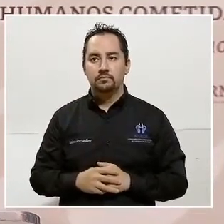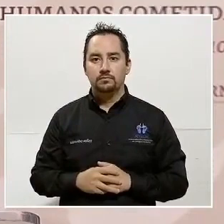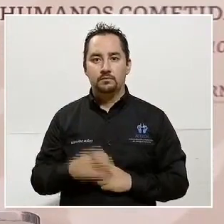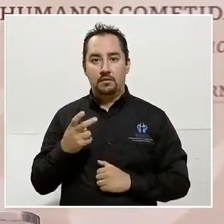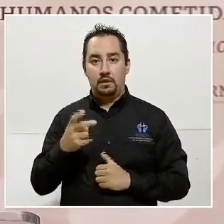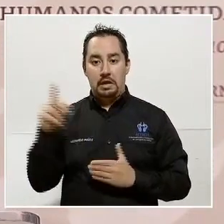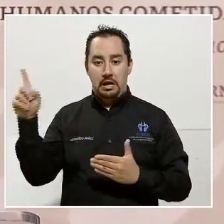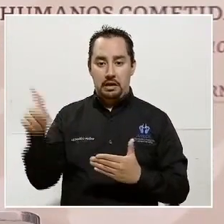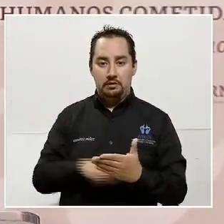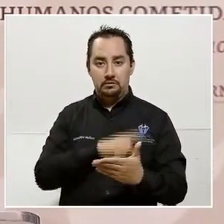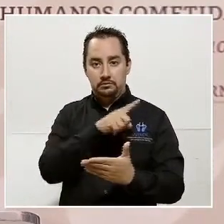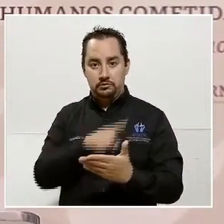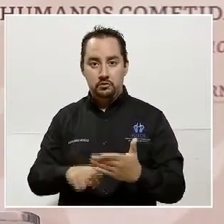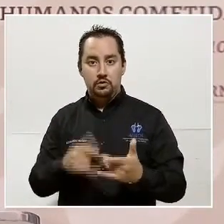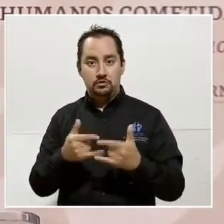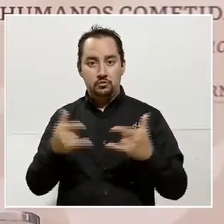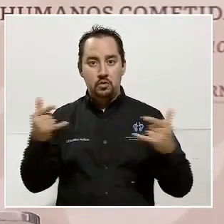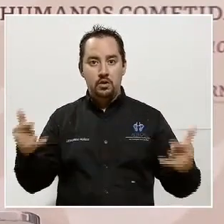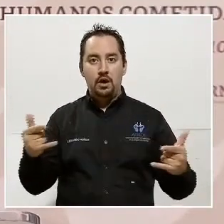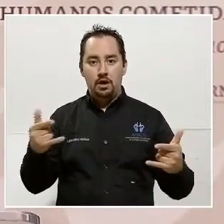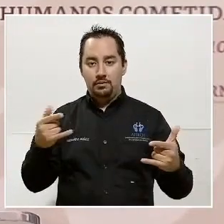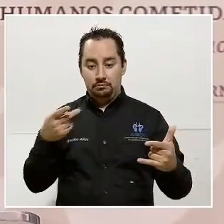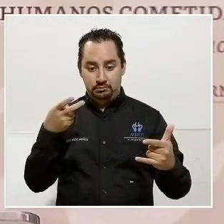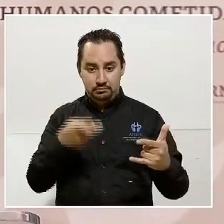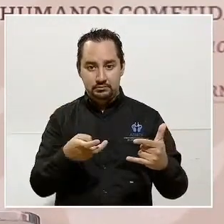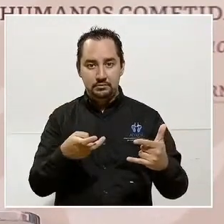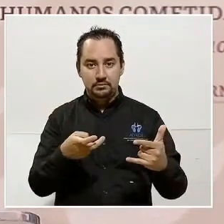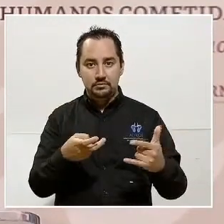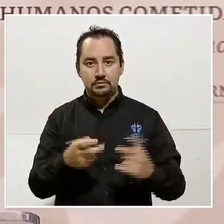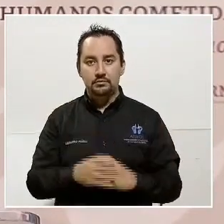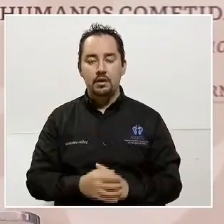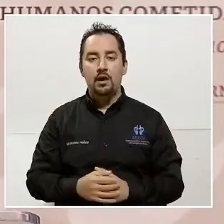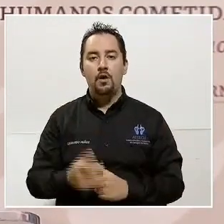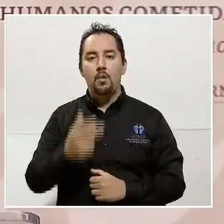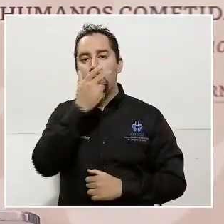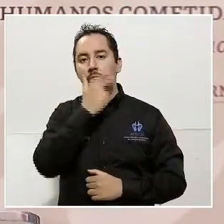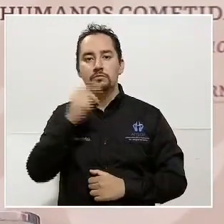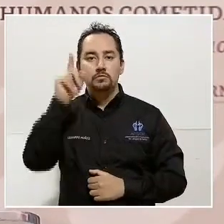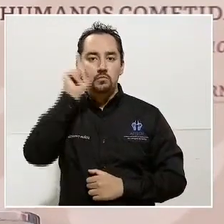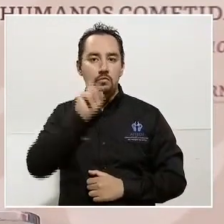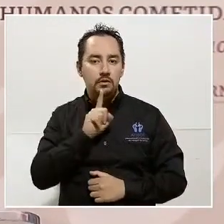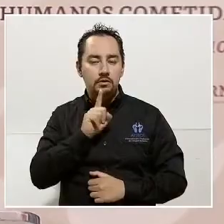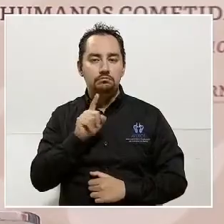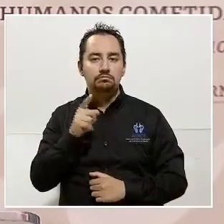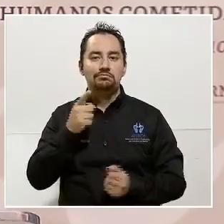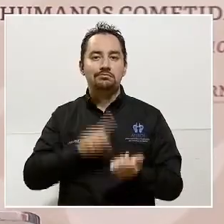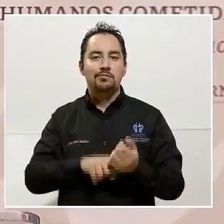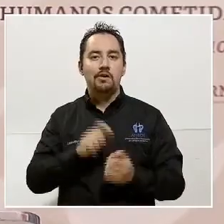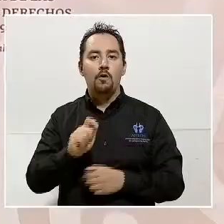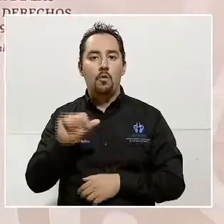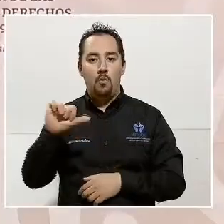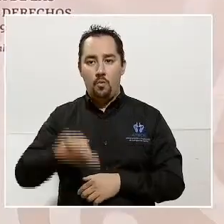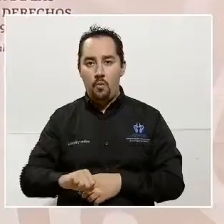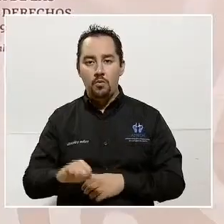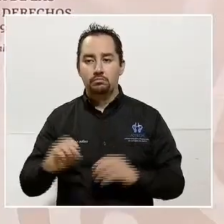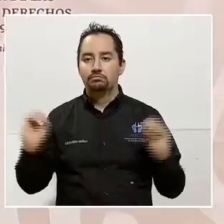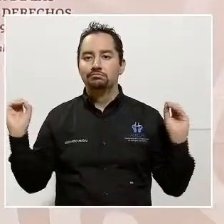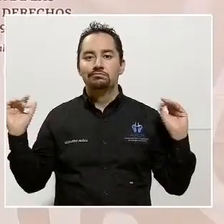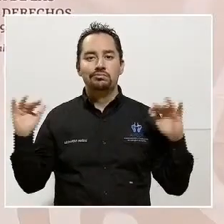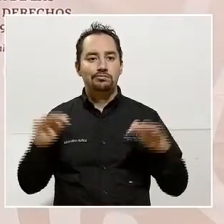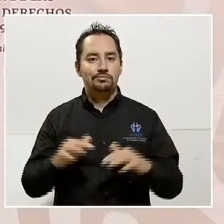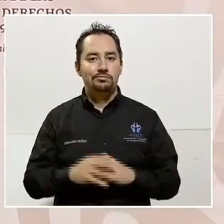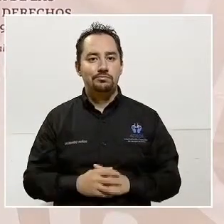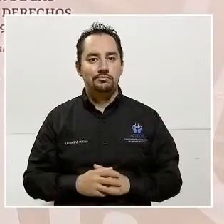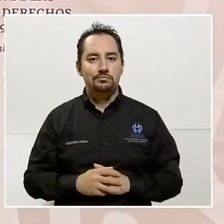la historia subterránea y negada, la de hombres y mujeres protagonistas que hoy nos convocan, nos